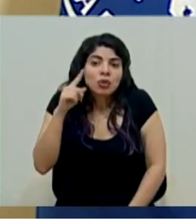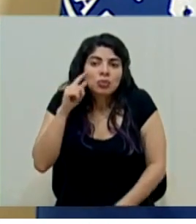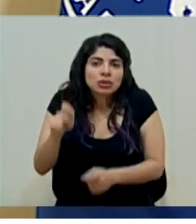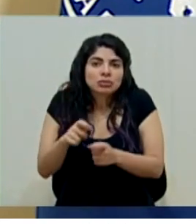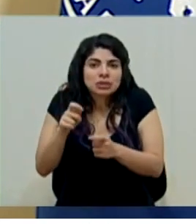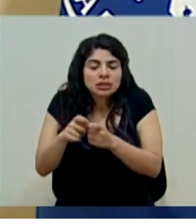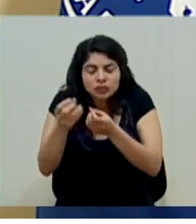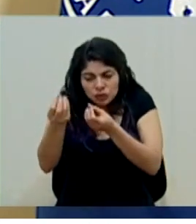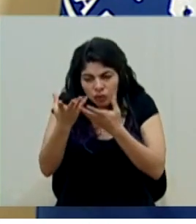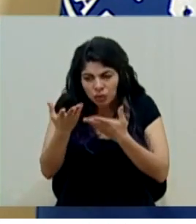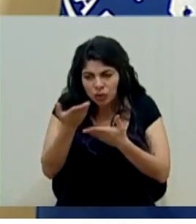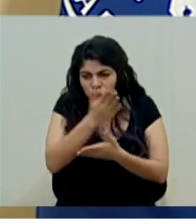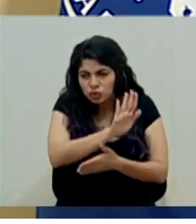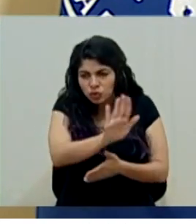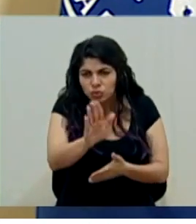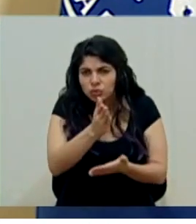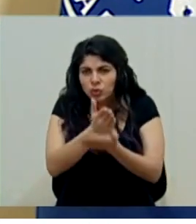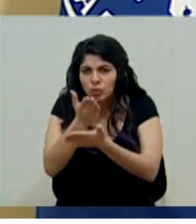concreto en eso.